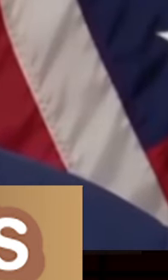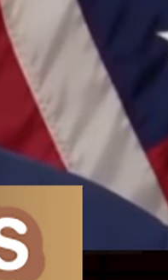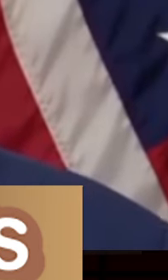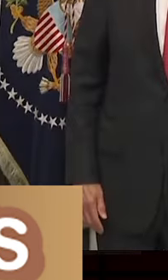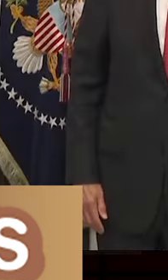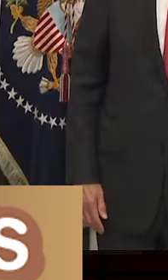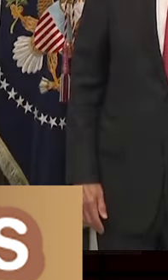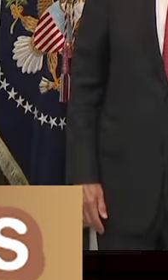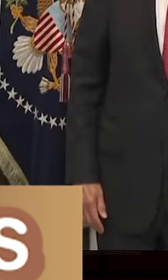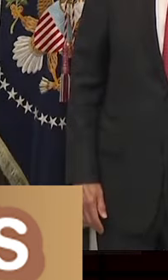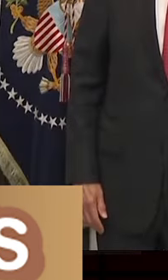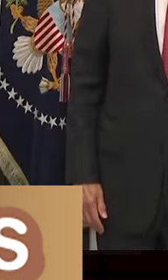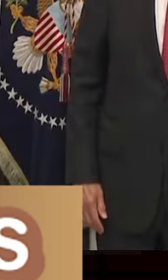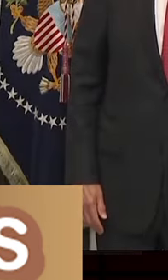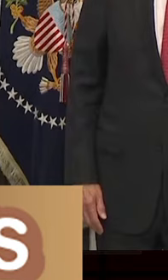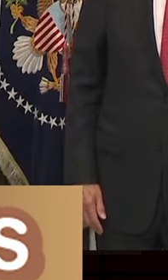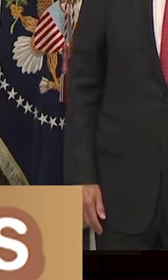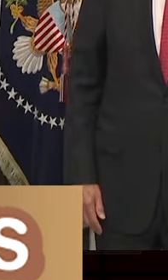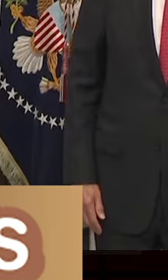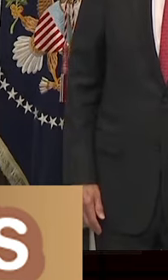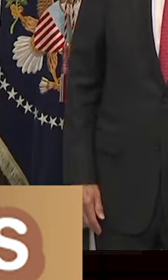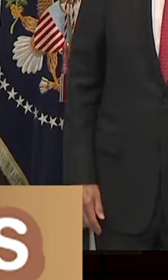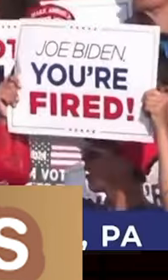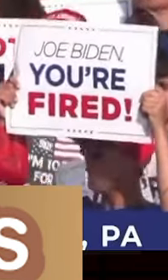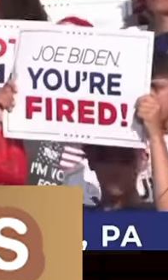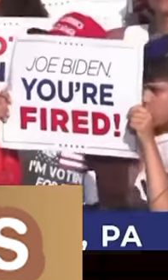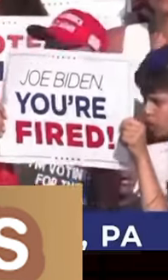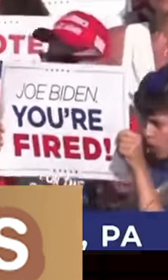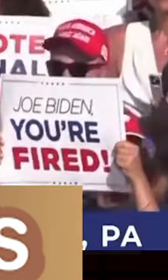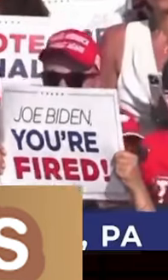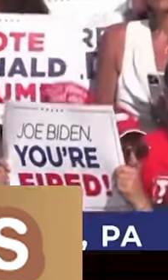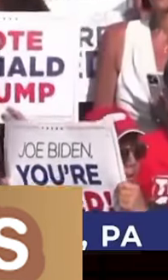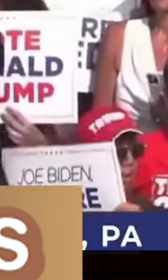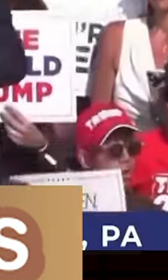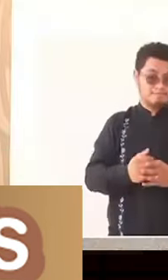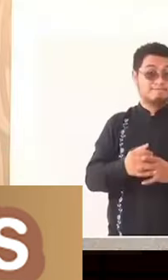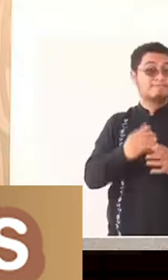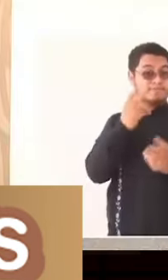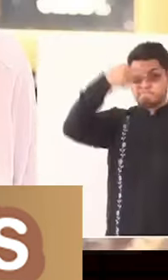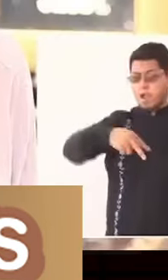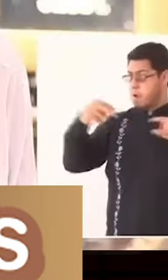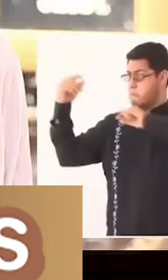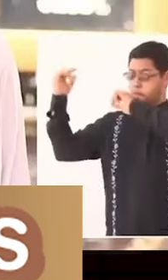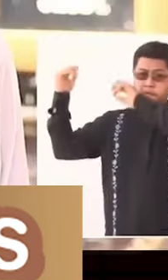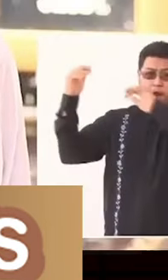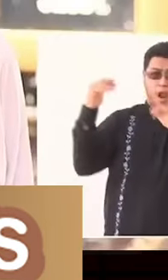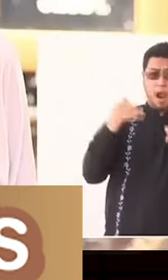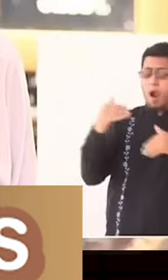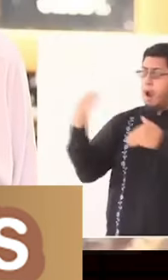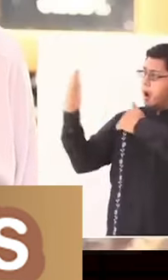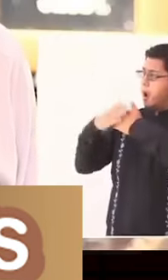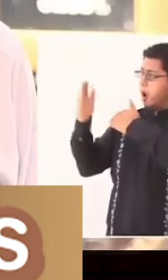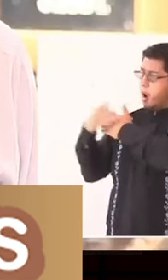componente psicológico muy grande, y después hay un componente político, el componente político de intereses. ¿Por qué? Bueno, porque hay